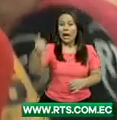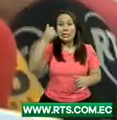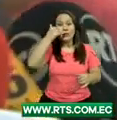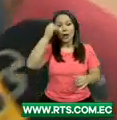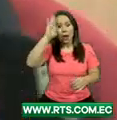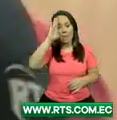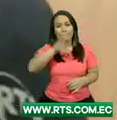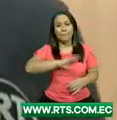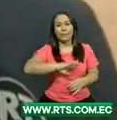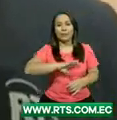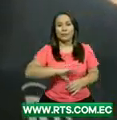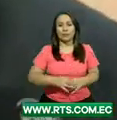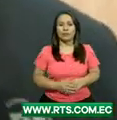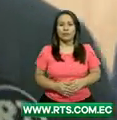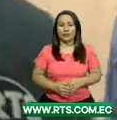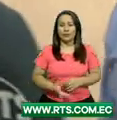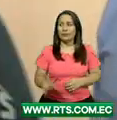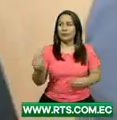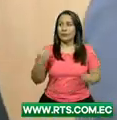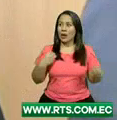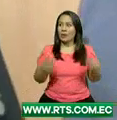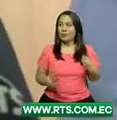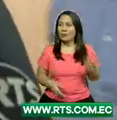resguardó para él